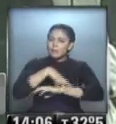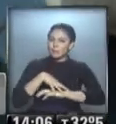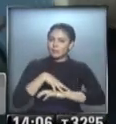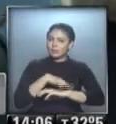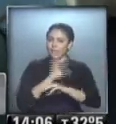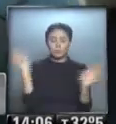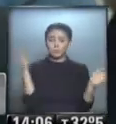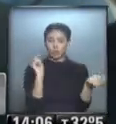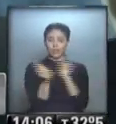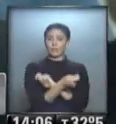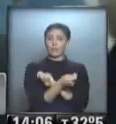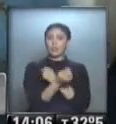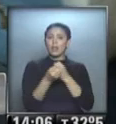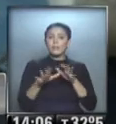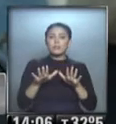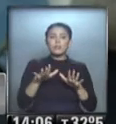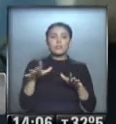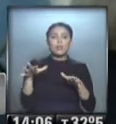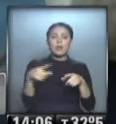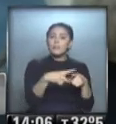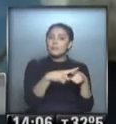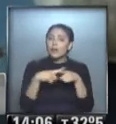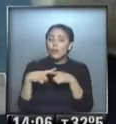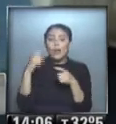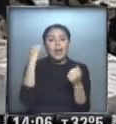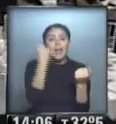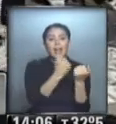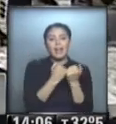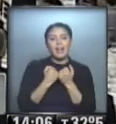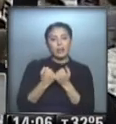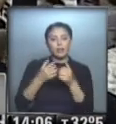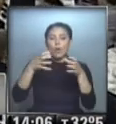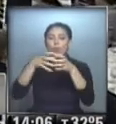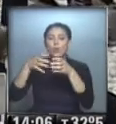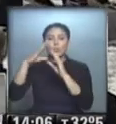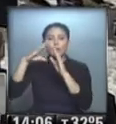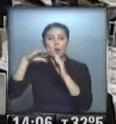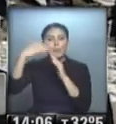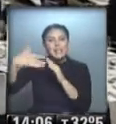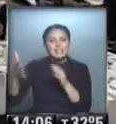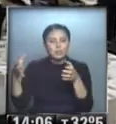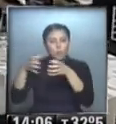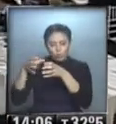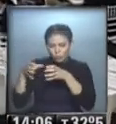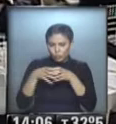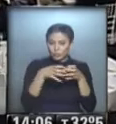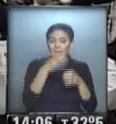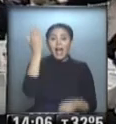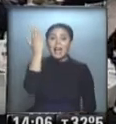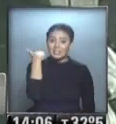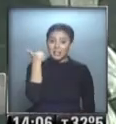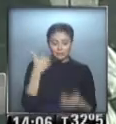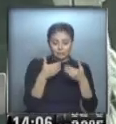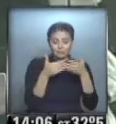y comenzó a reinar la confraternidad, se conformaron juntas vecinales, y ayer